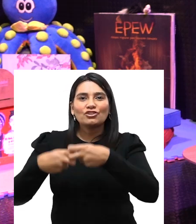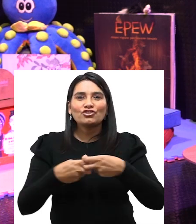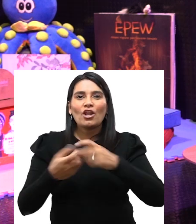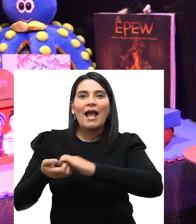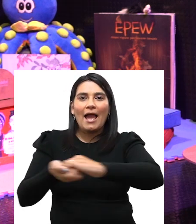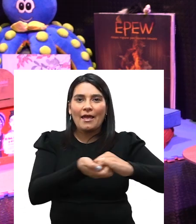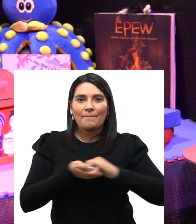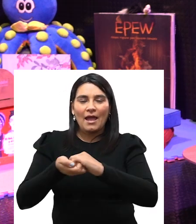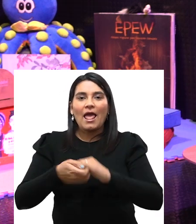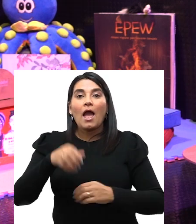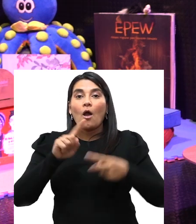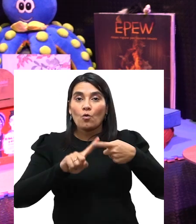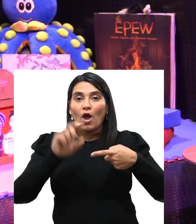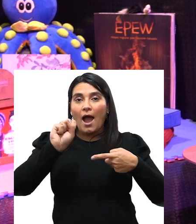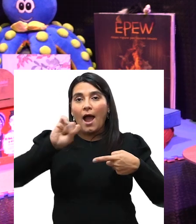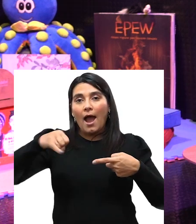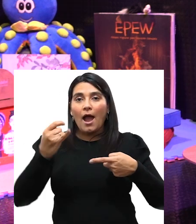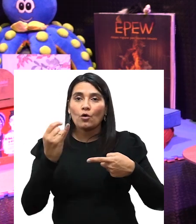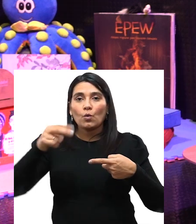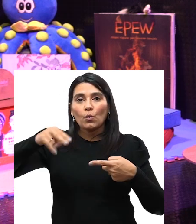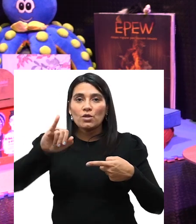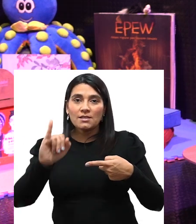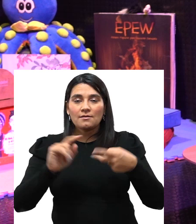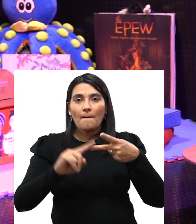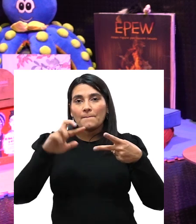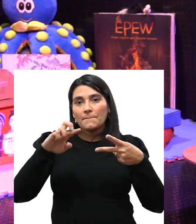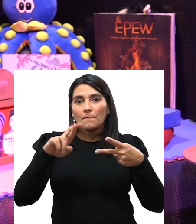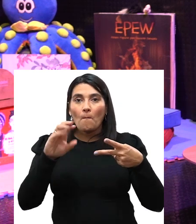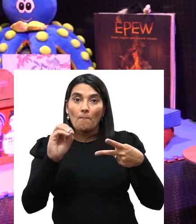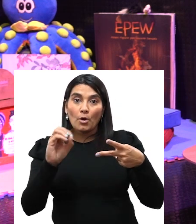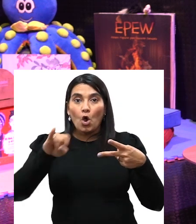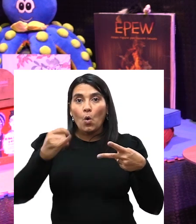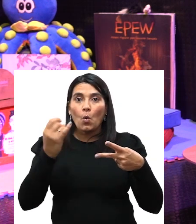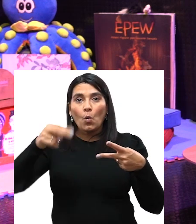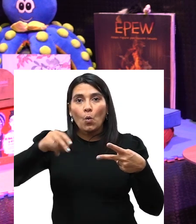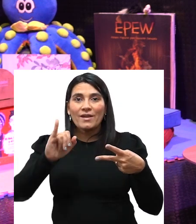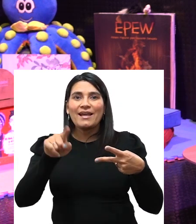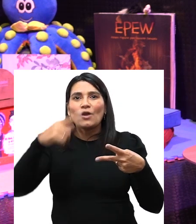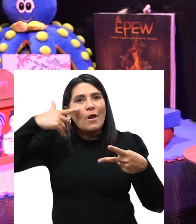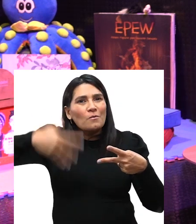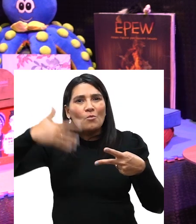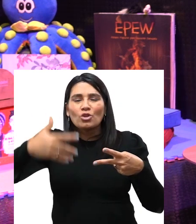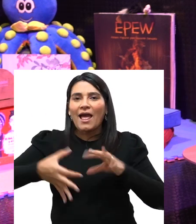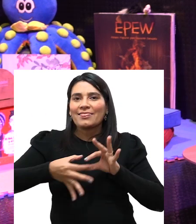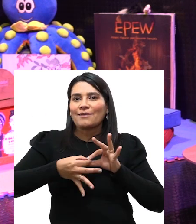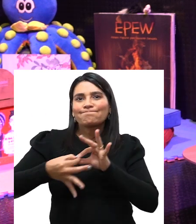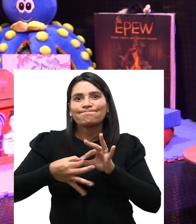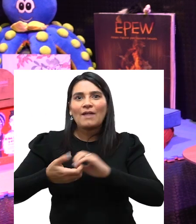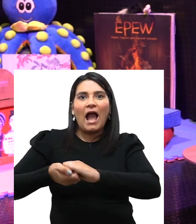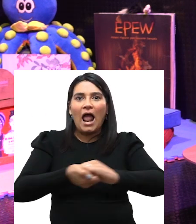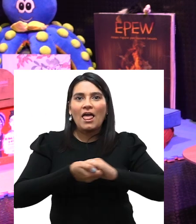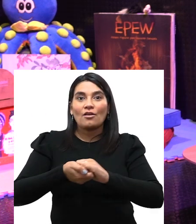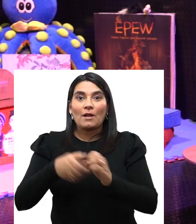y APROJUNGE, quienes se han posicionado como aliadas fundamentales para nuestra tarea. La